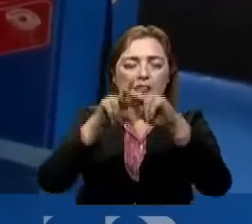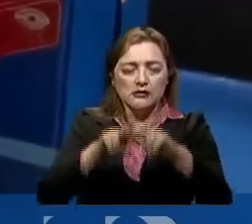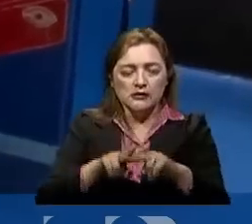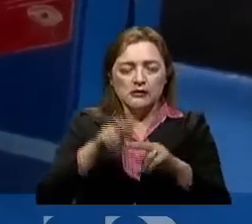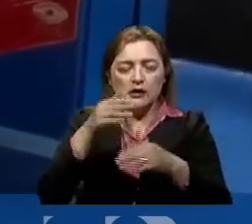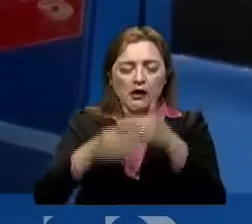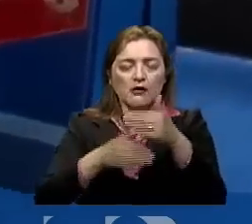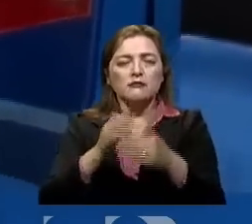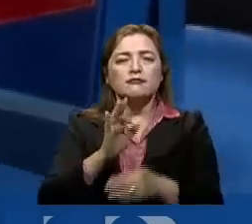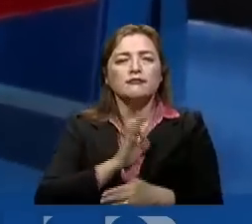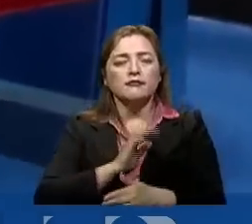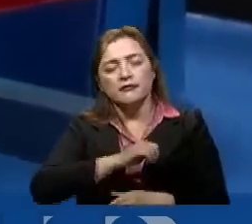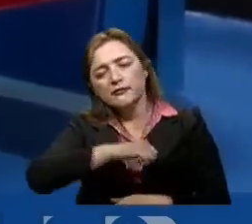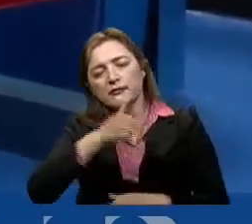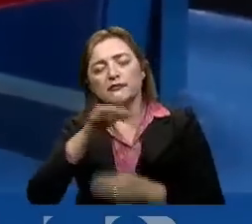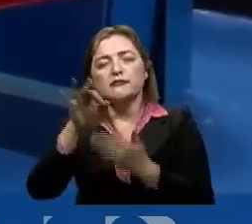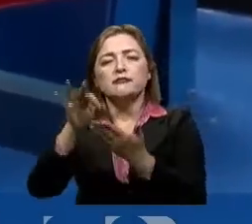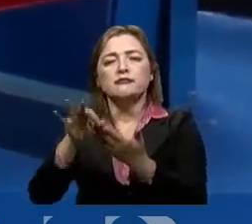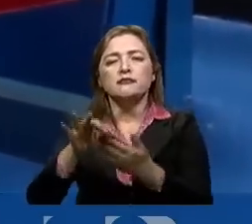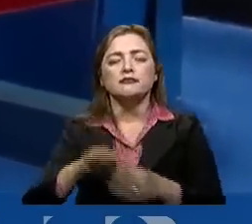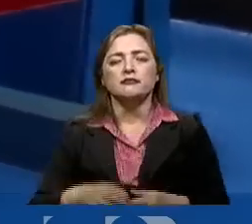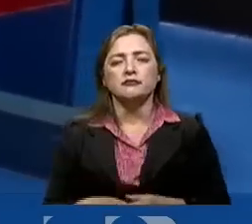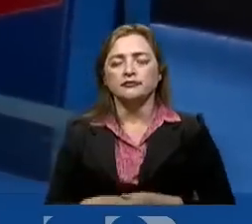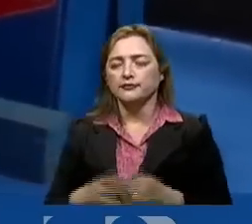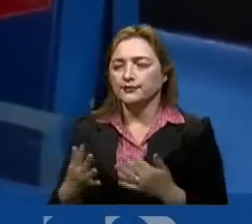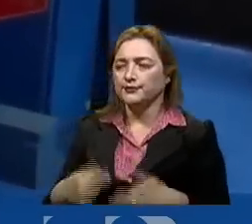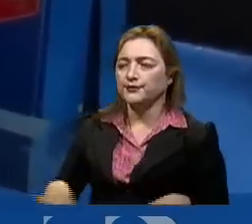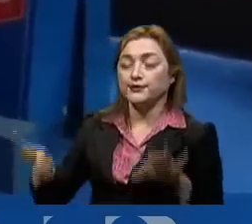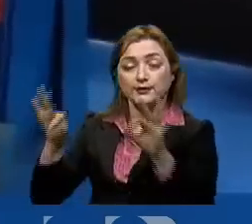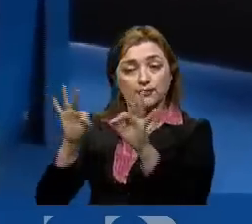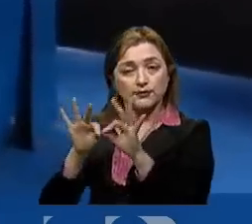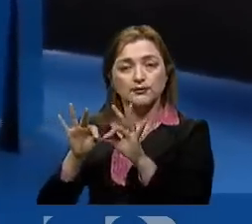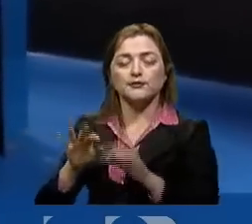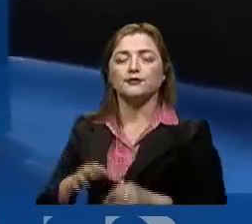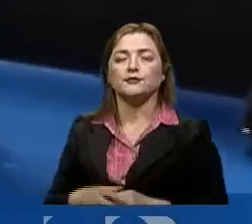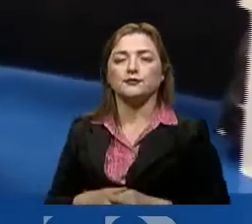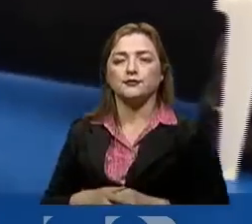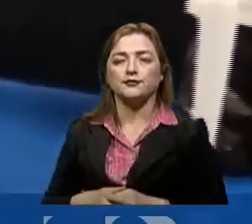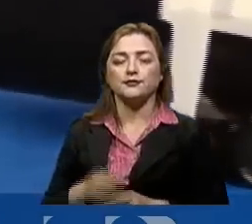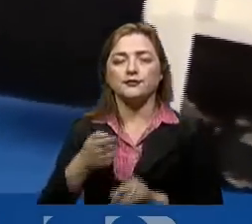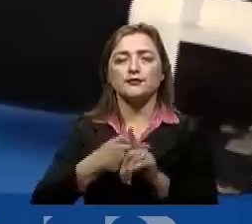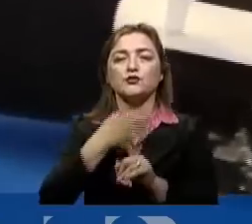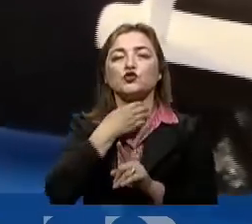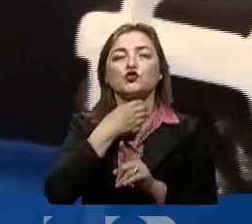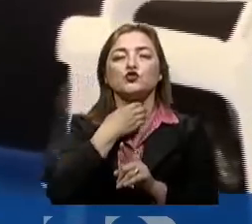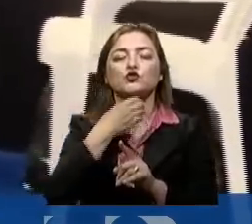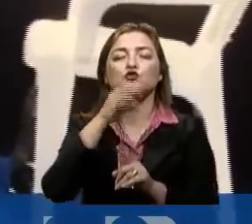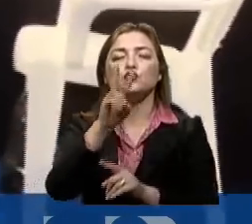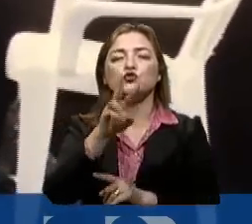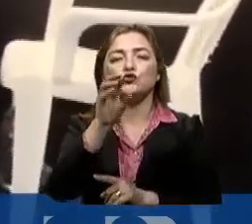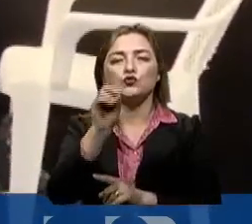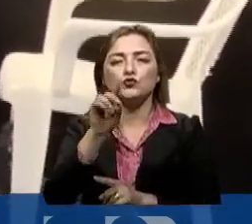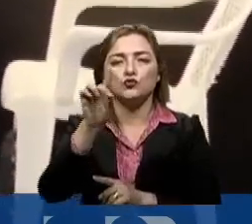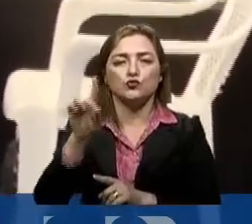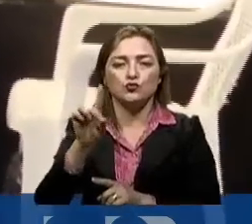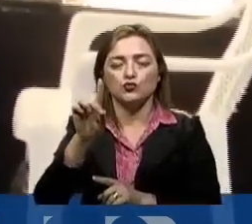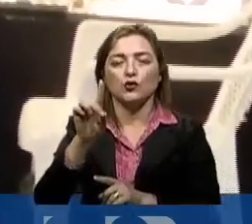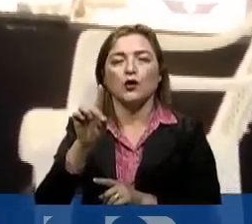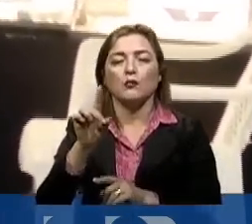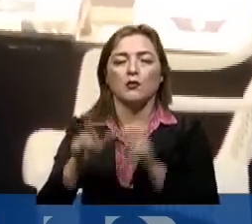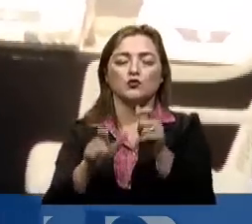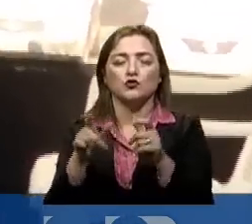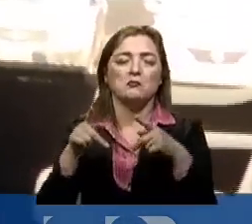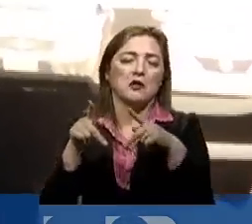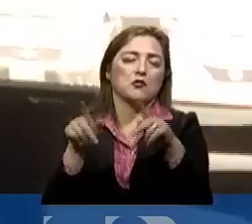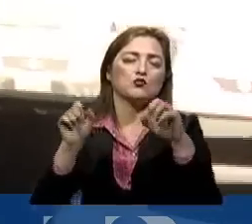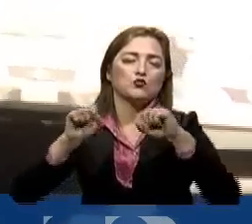este proceso en otro cantón. Muy importante, como saben, a partir de agosto del 2021 es permitido que los